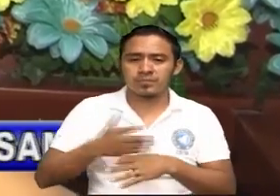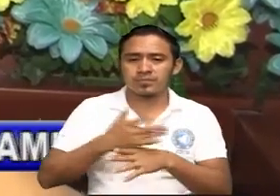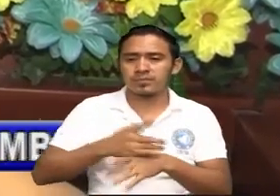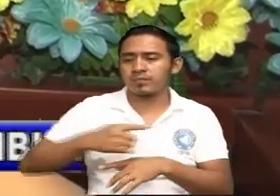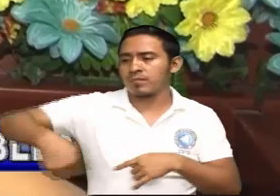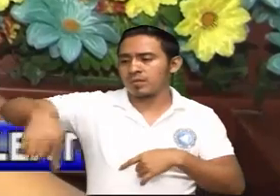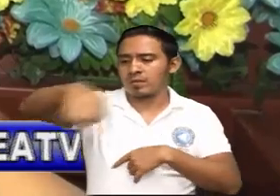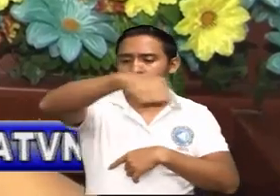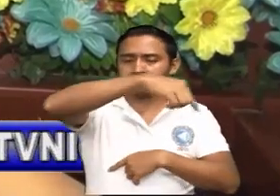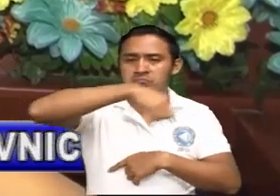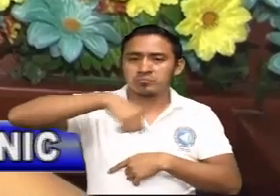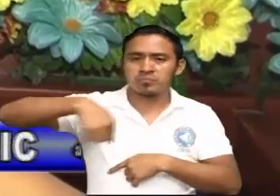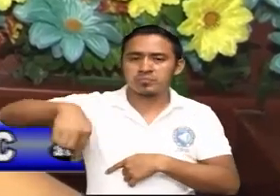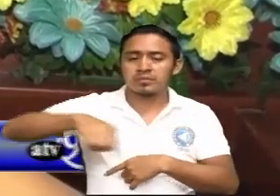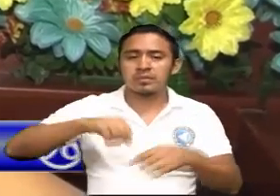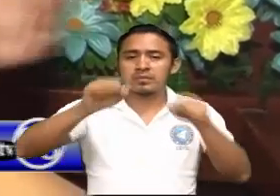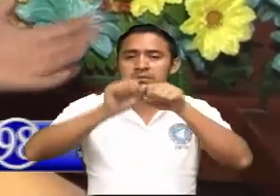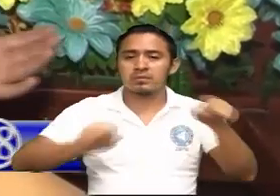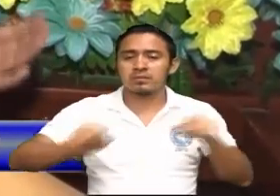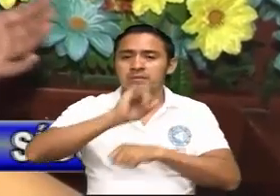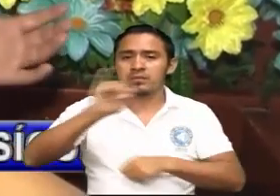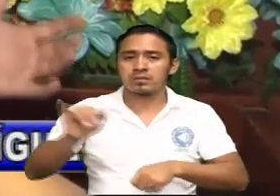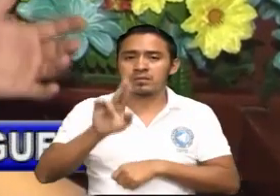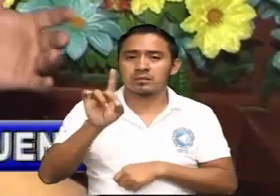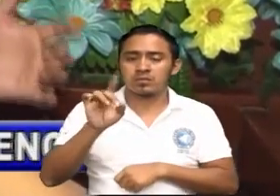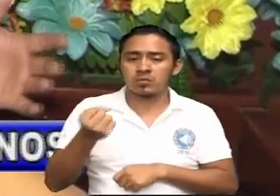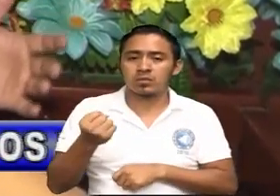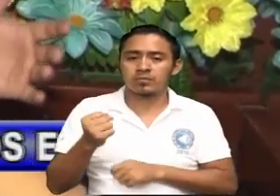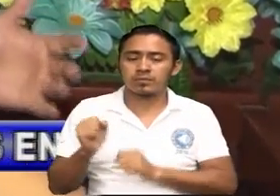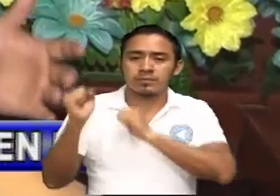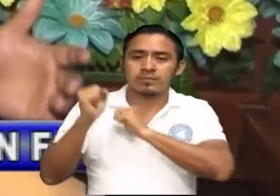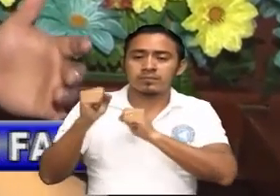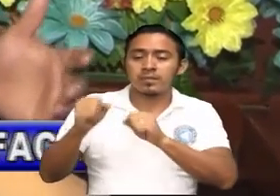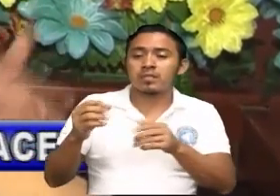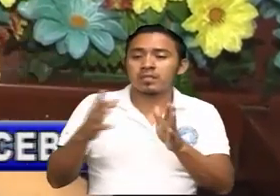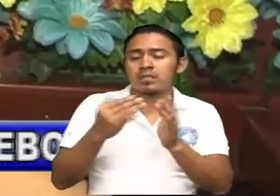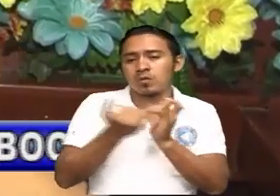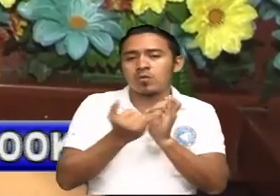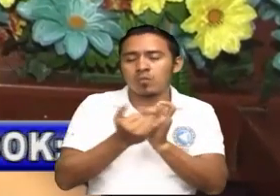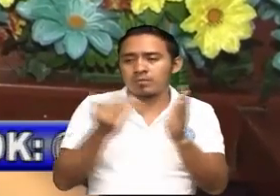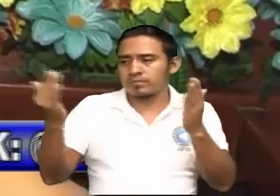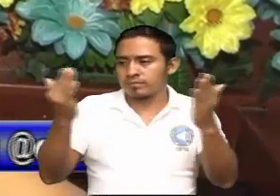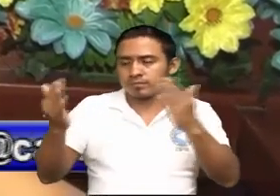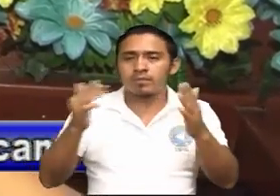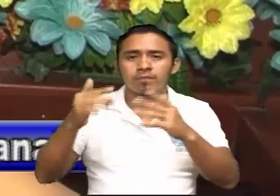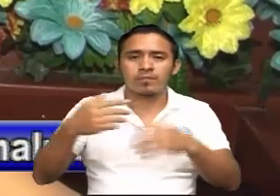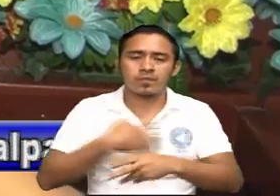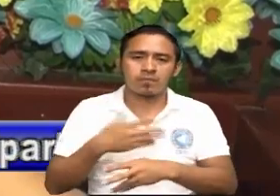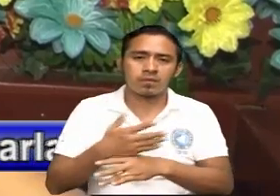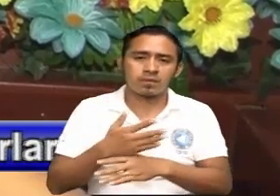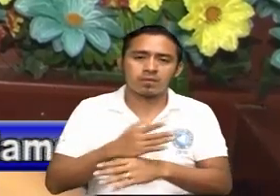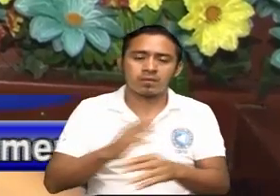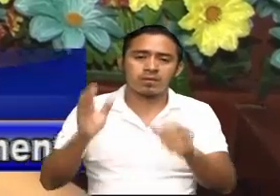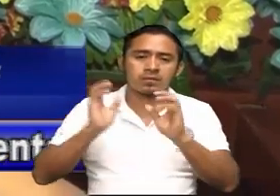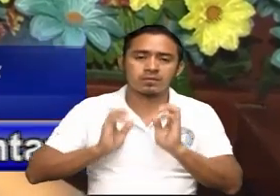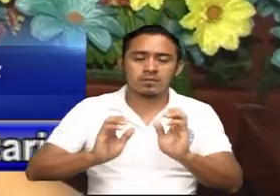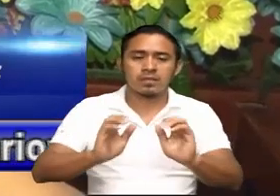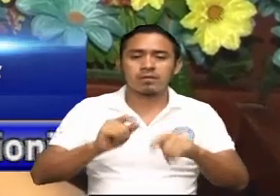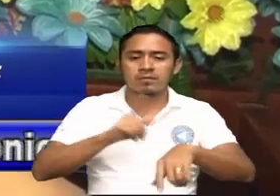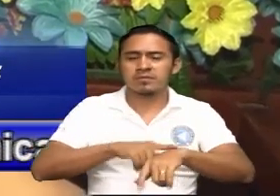calles de San Judas, recorriendo con la imagen y la réplica de Santo Domingo de Lisímaco por las principales calles,